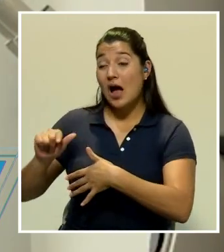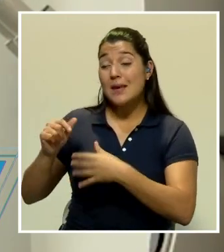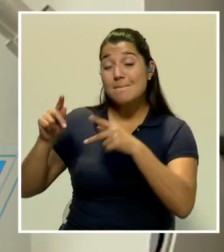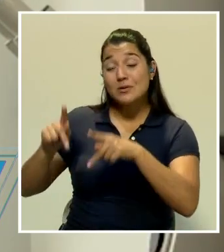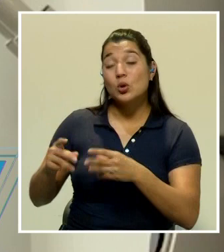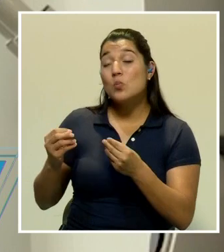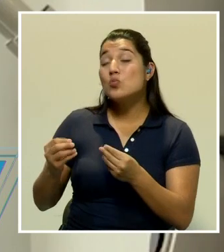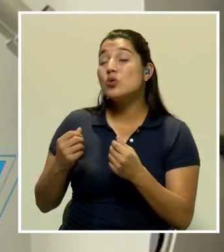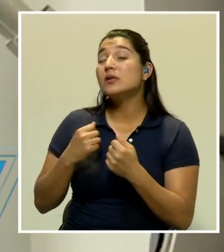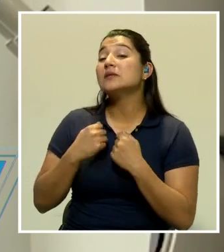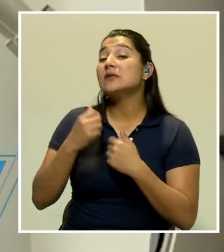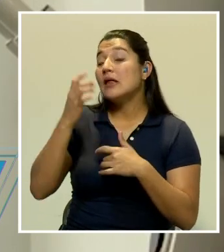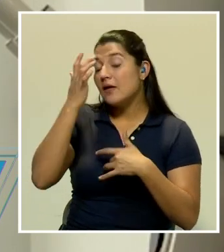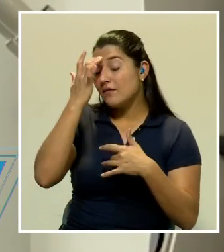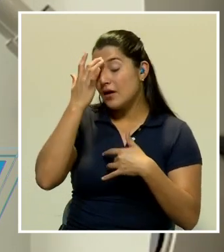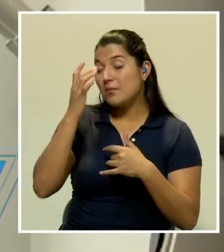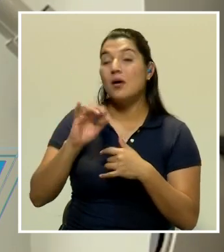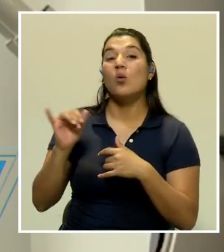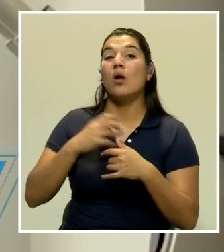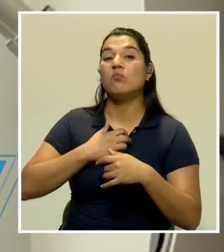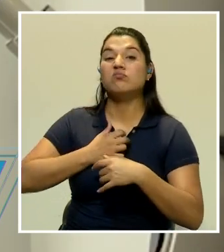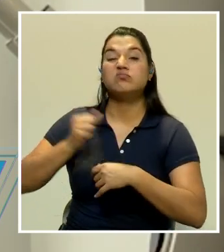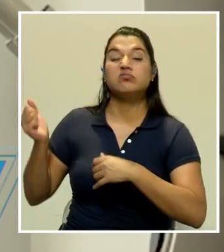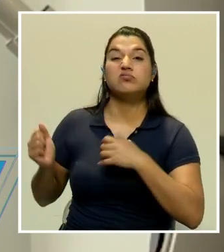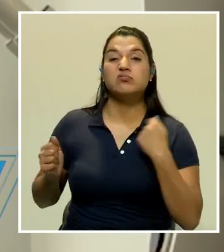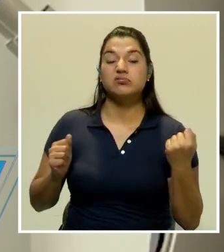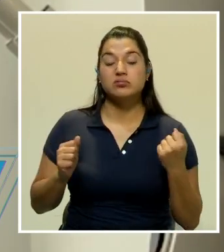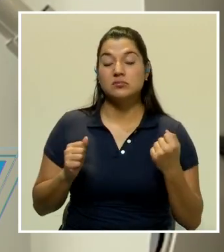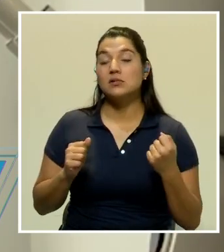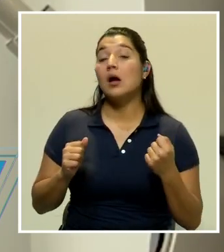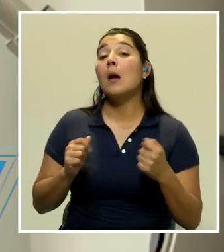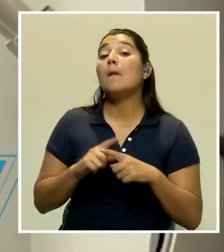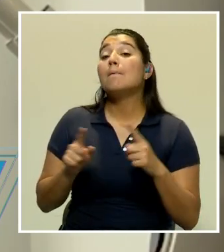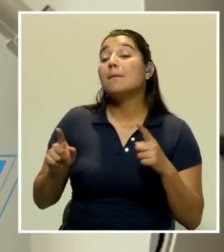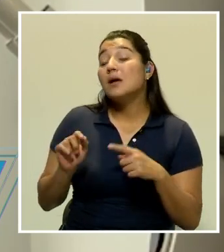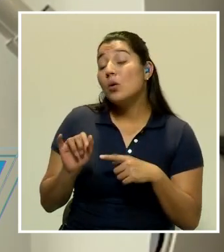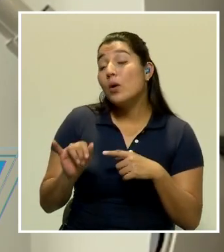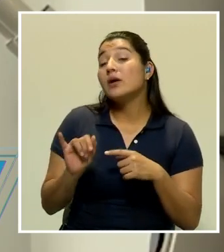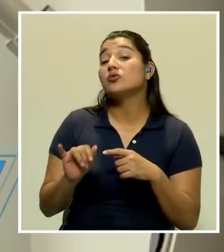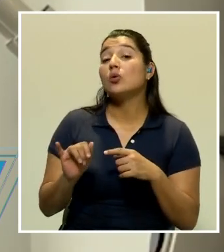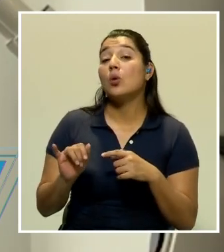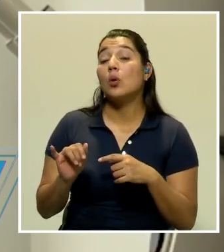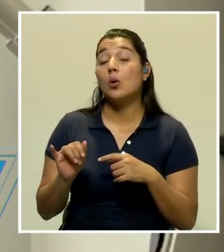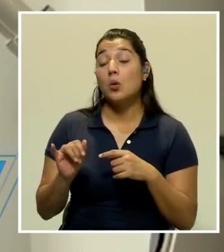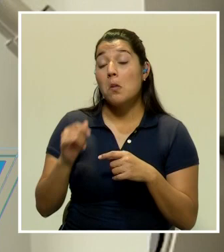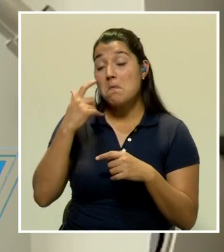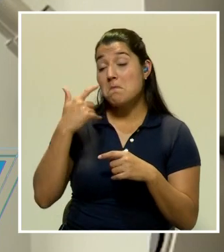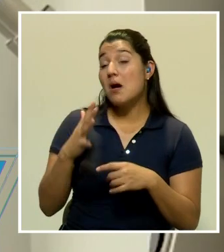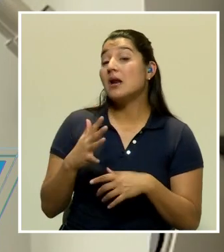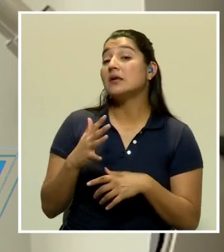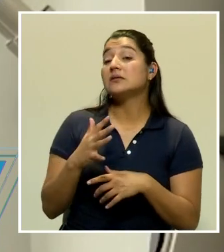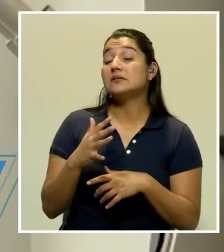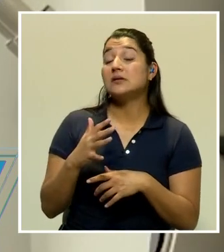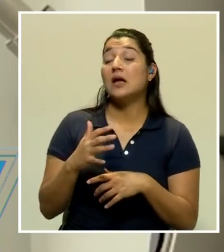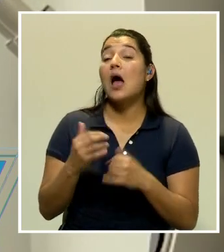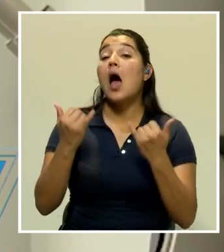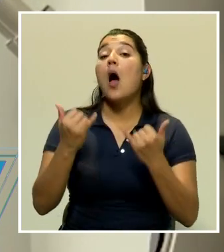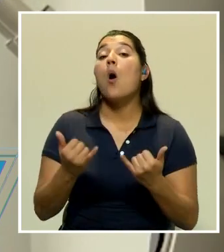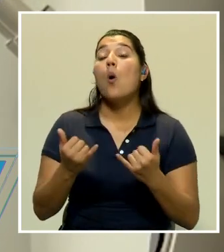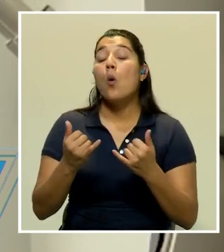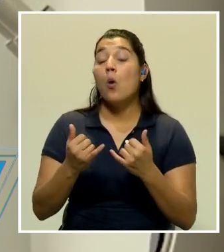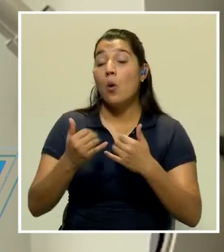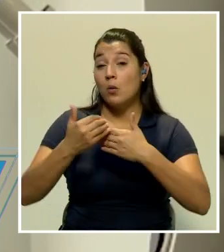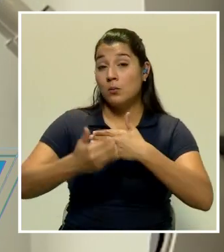enfermas. Entonces esto ha contribuido bastante a un número aparentemente mucho más grande